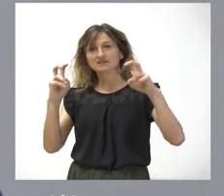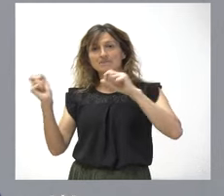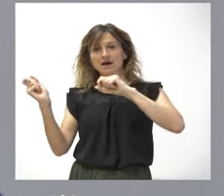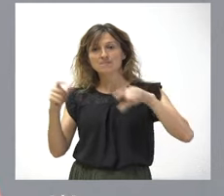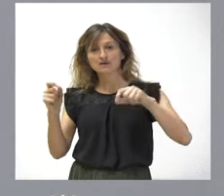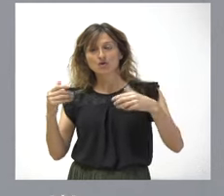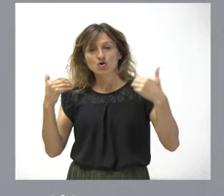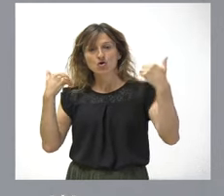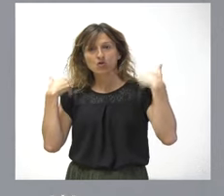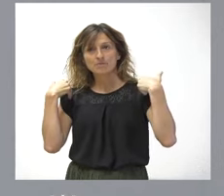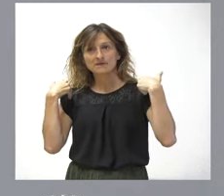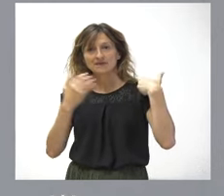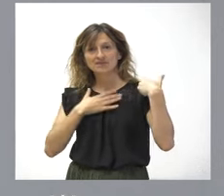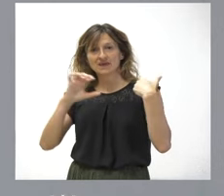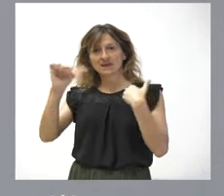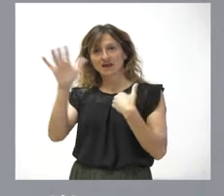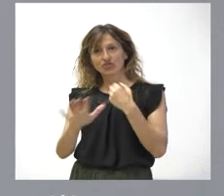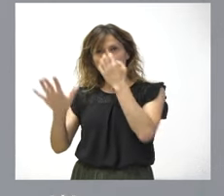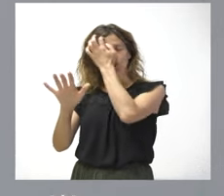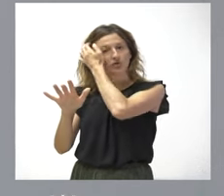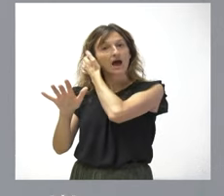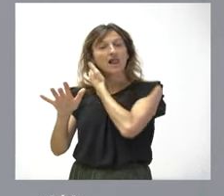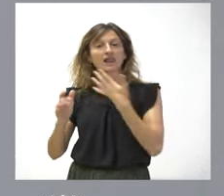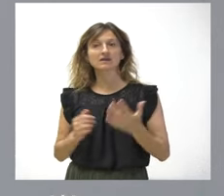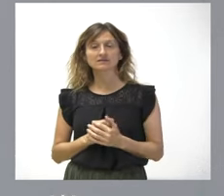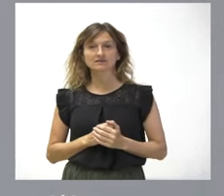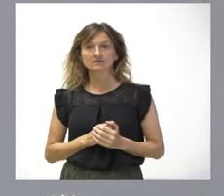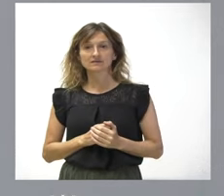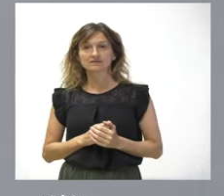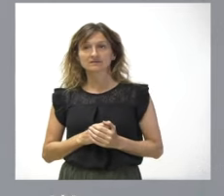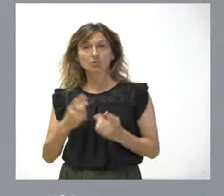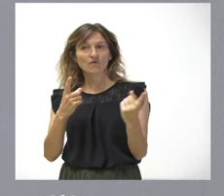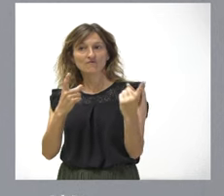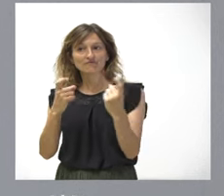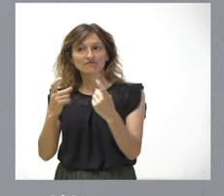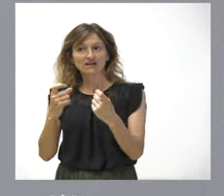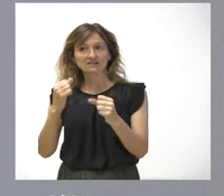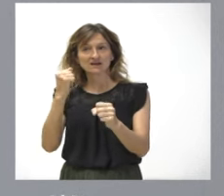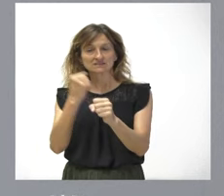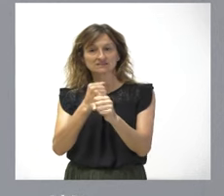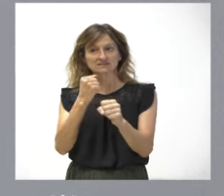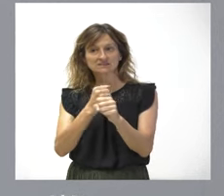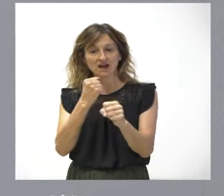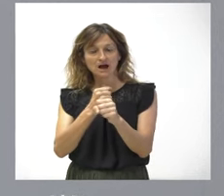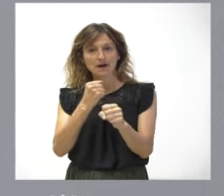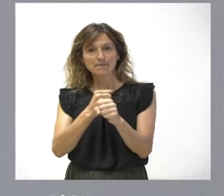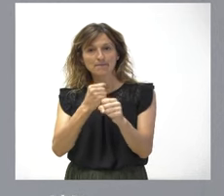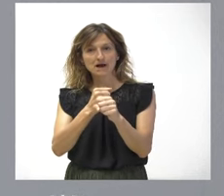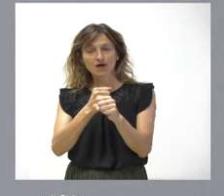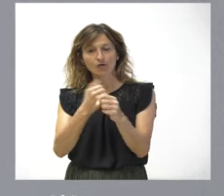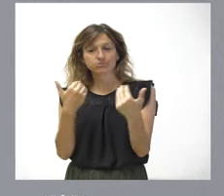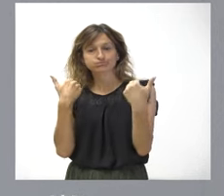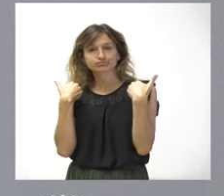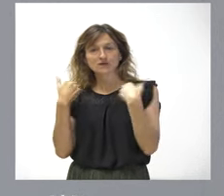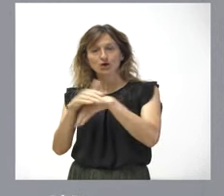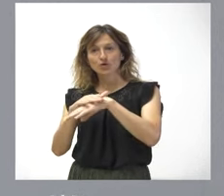es una competencia básicamente de ámbito nacional y echamos de falta lógicamente el trabajo que tendría que corresponder al propio gobierno de